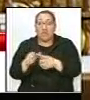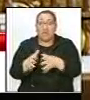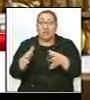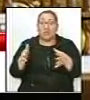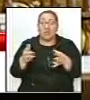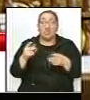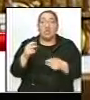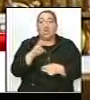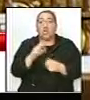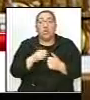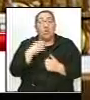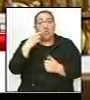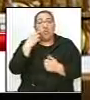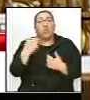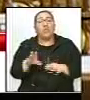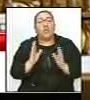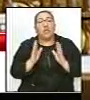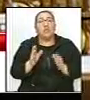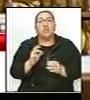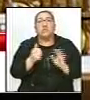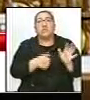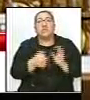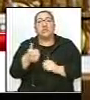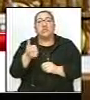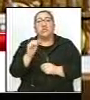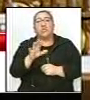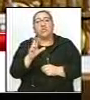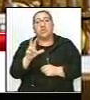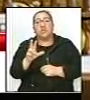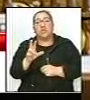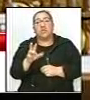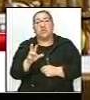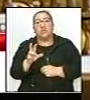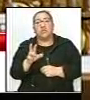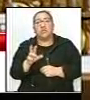asistencia, en el caso de Puno se han atendido a 653